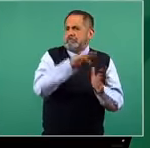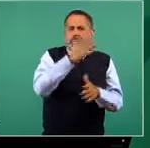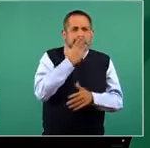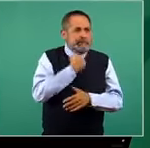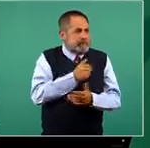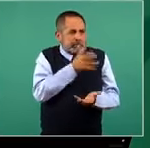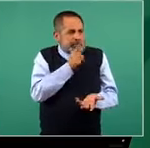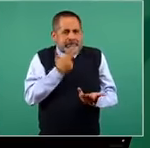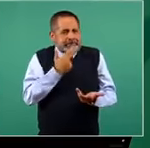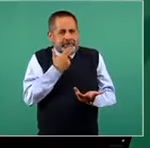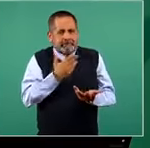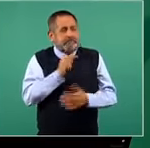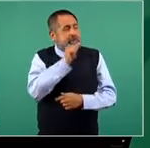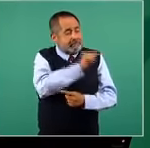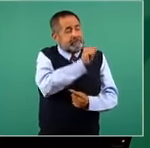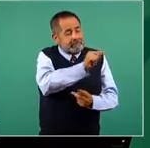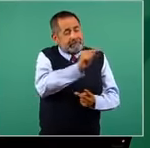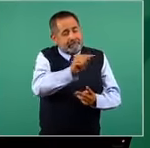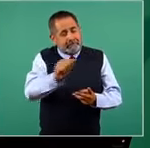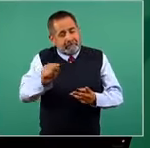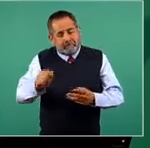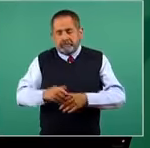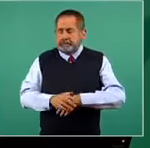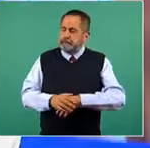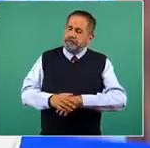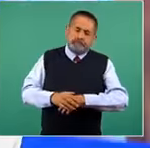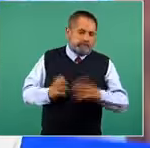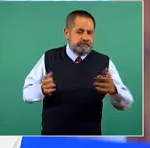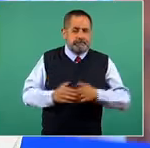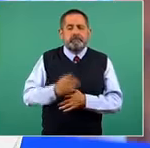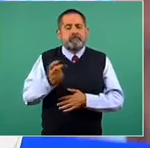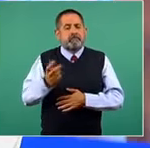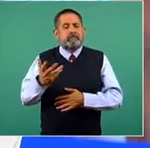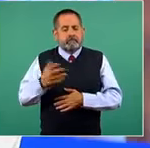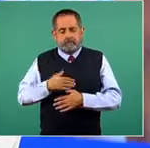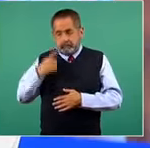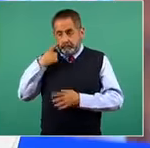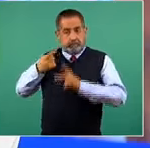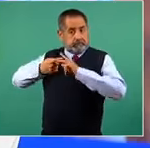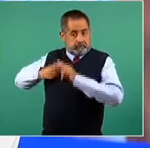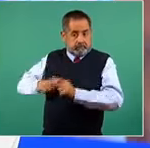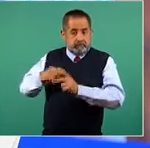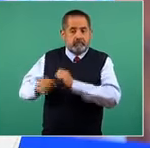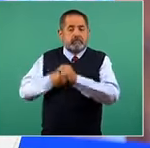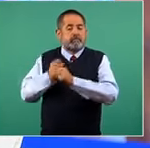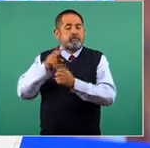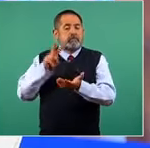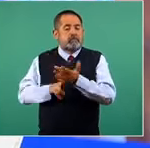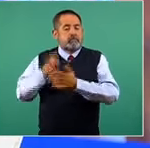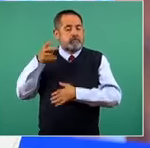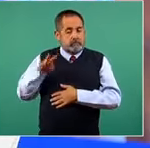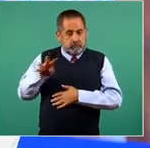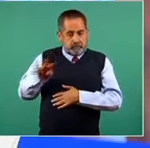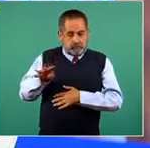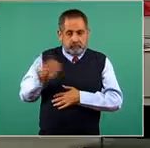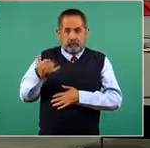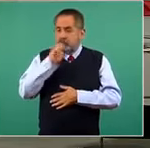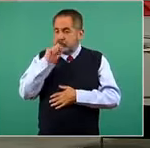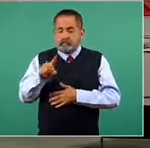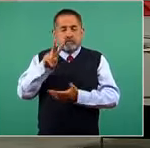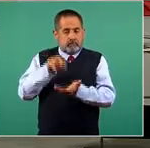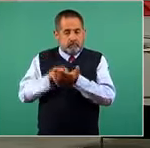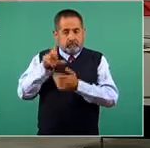panorama. ¿Qué estamos haciendo? Durante 2019 y parte del 2020,